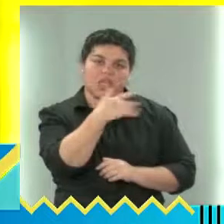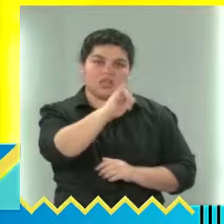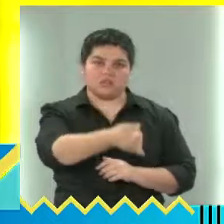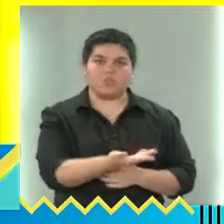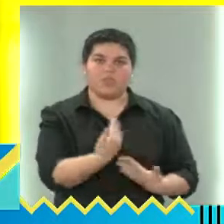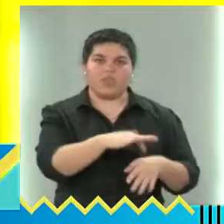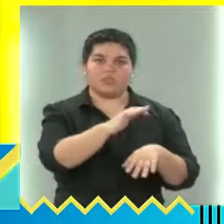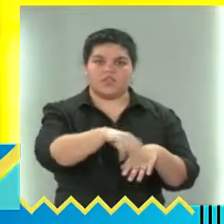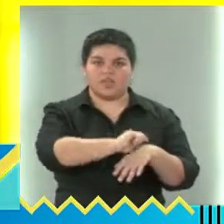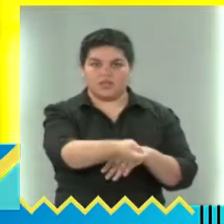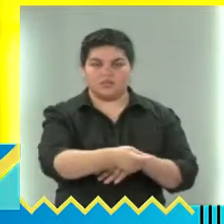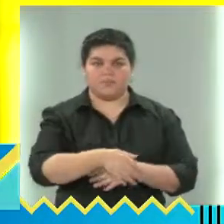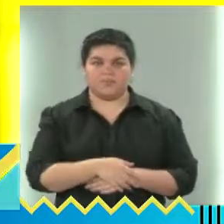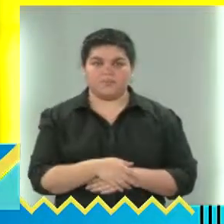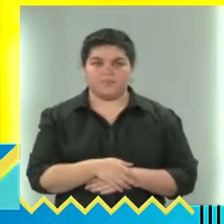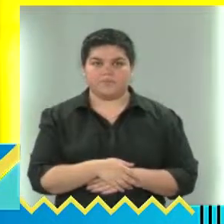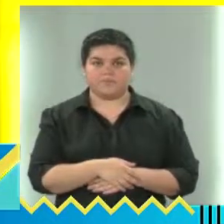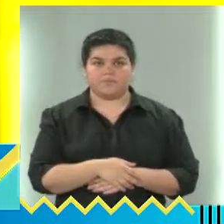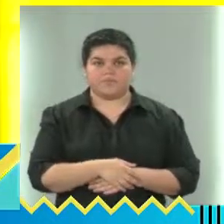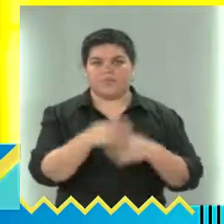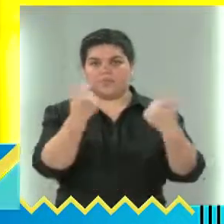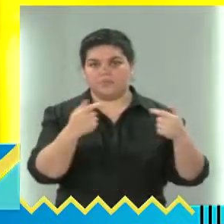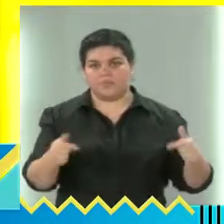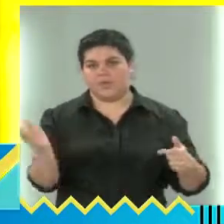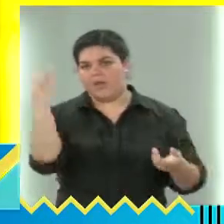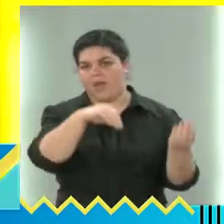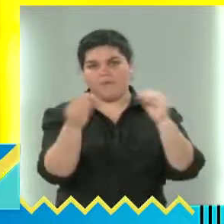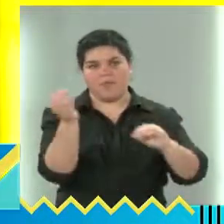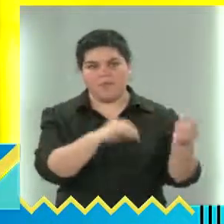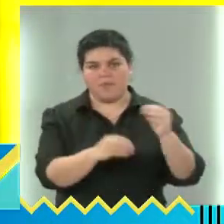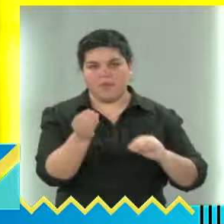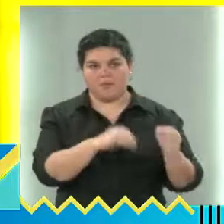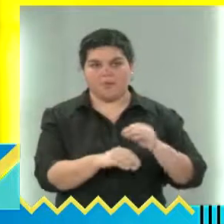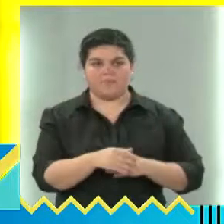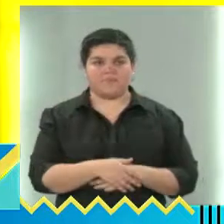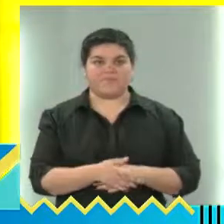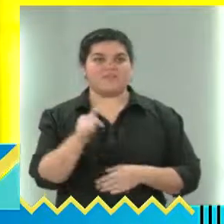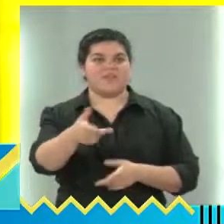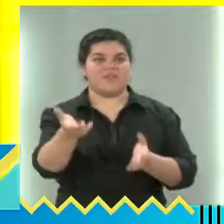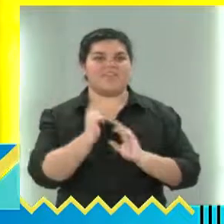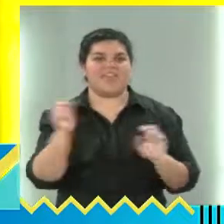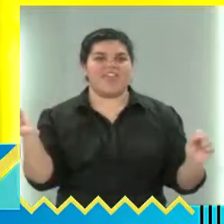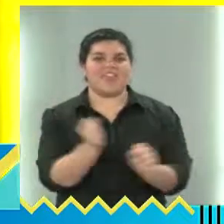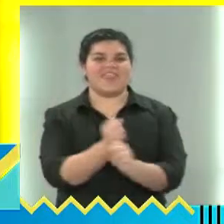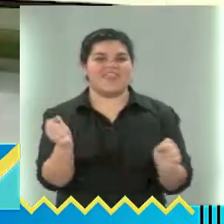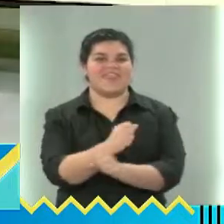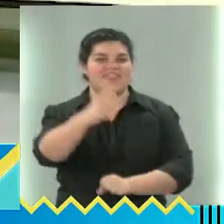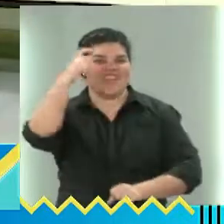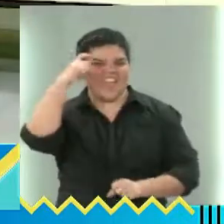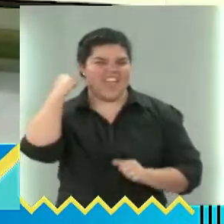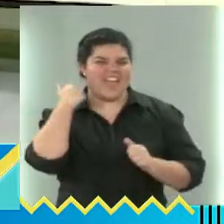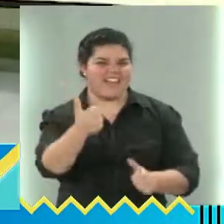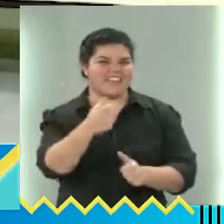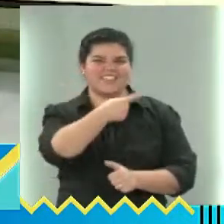donar sangre. En Bien. esto entran otras, ampliamos, digamos, para que me pongas 10 felicitados. Bien, para completar Claro,